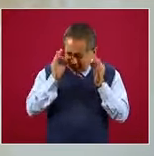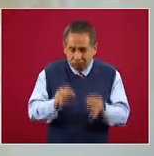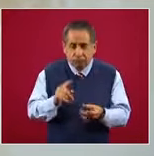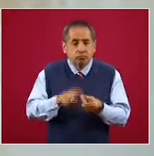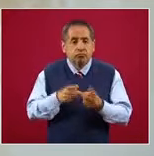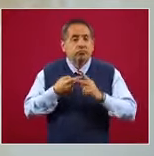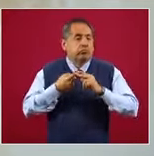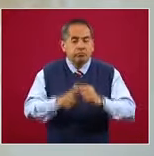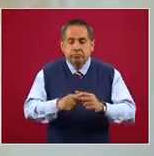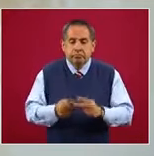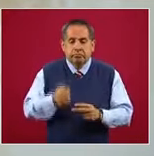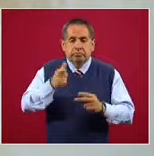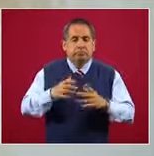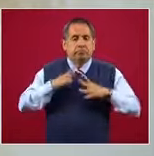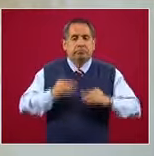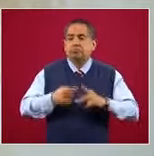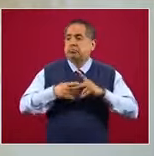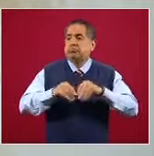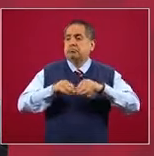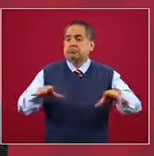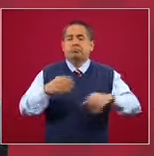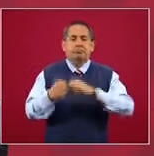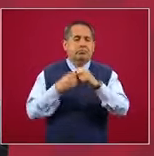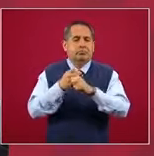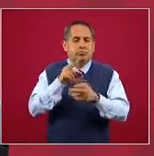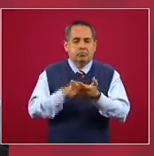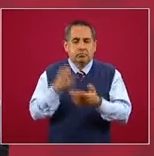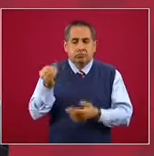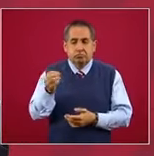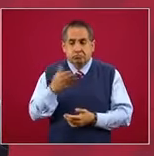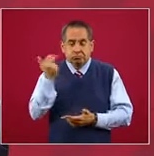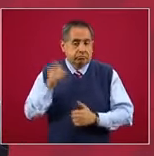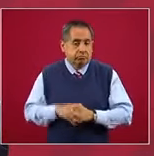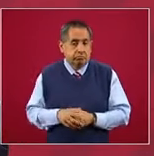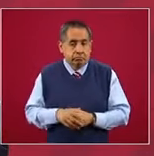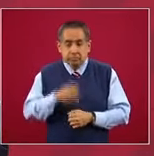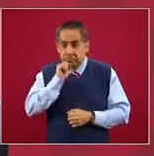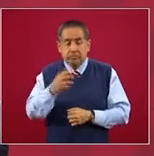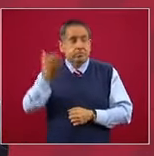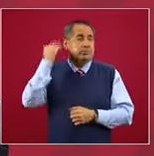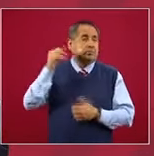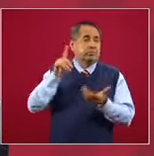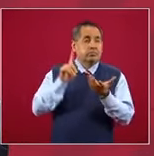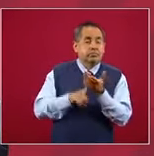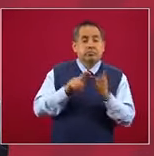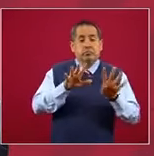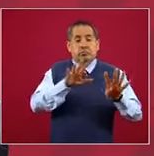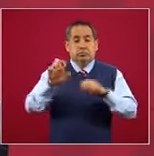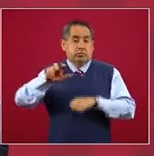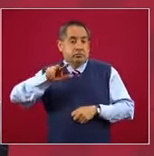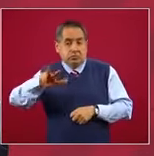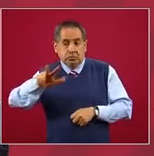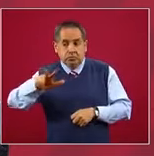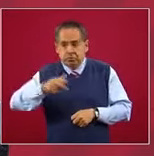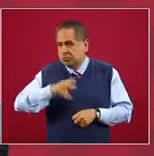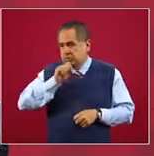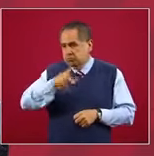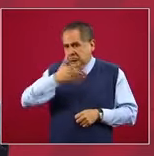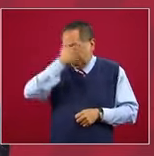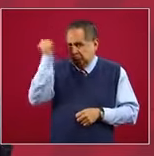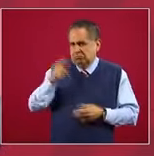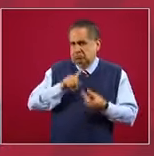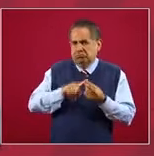empezó la pandemia de influenza 2009, como tampoco se supo la de 1918, que en su momento fue